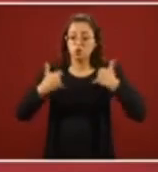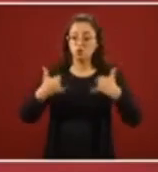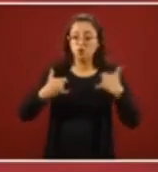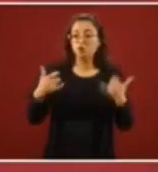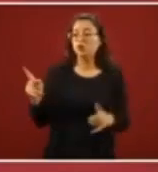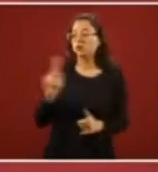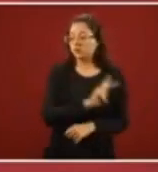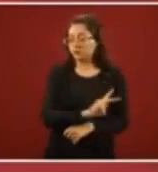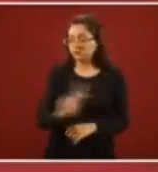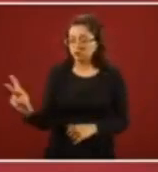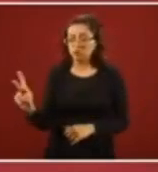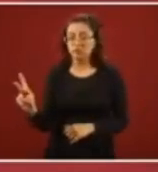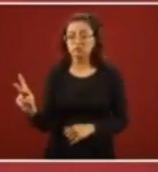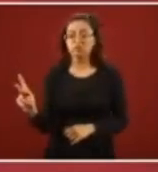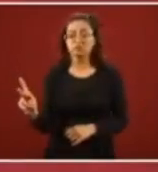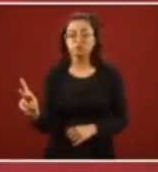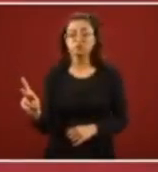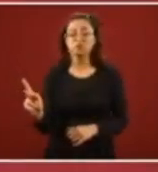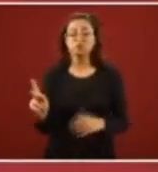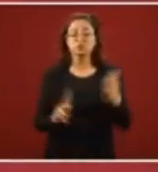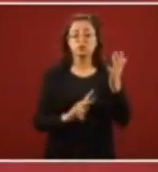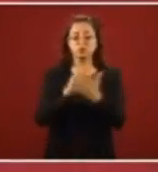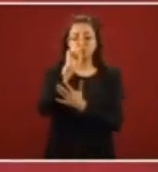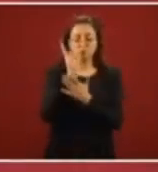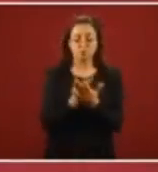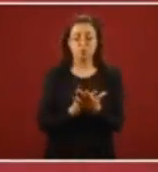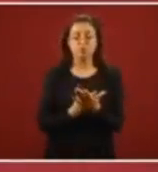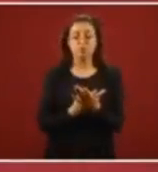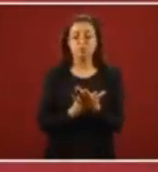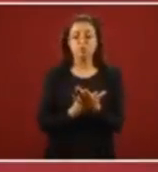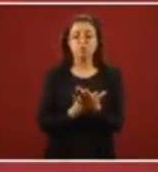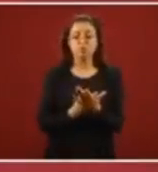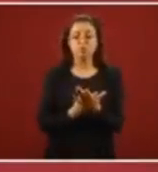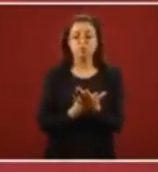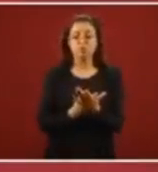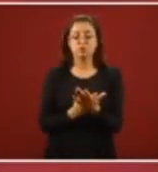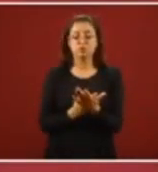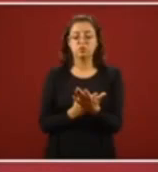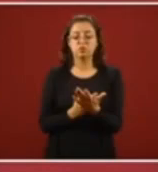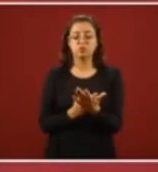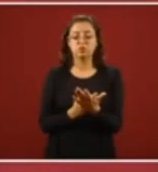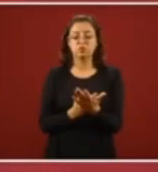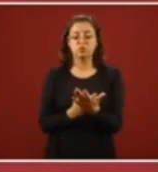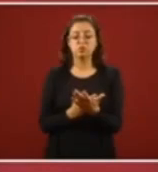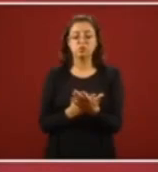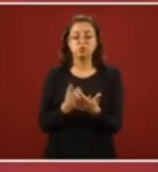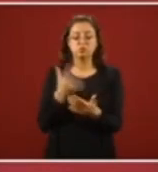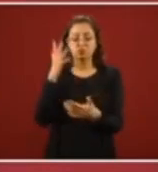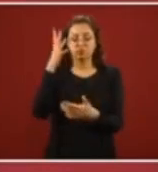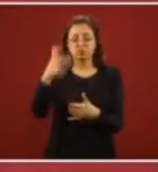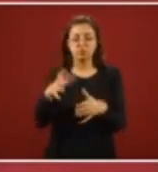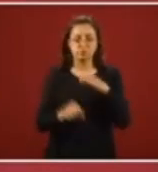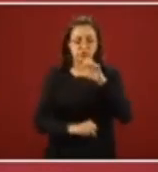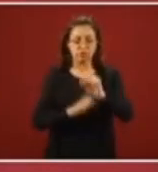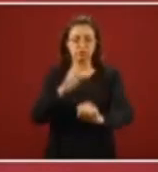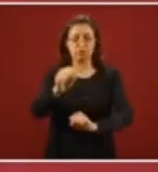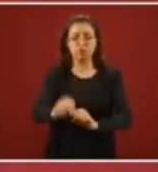programa Jóvenes Construyendo el Futuro